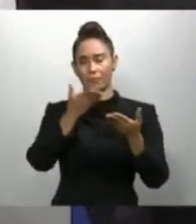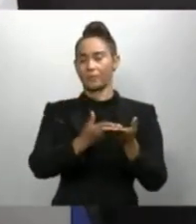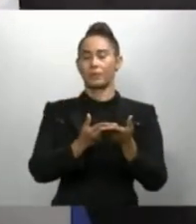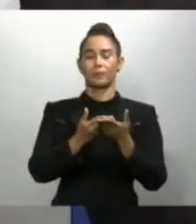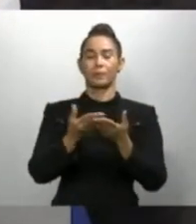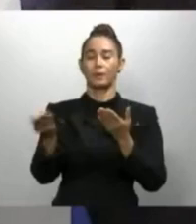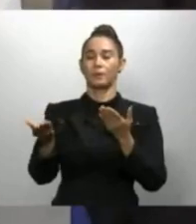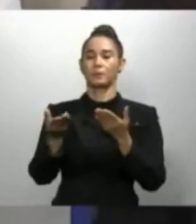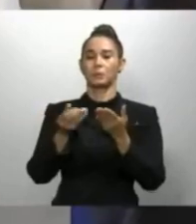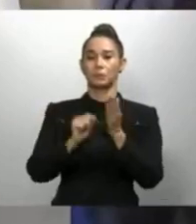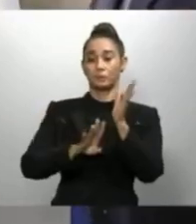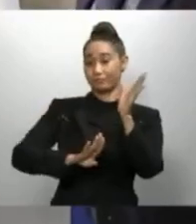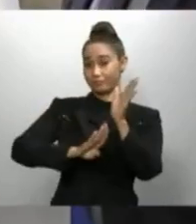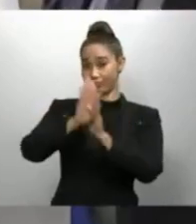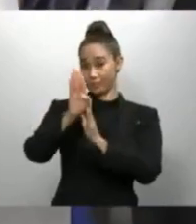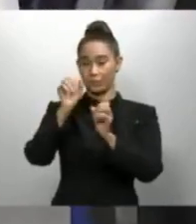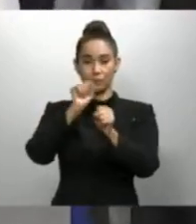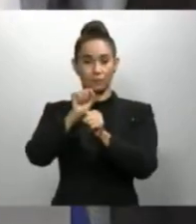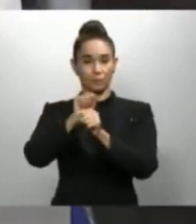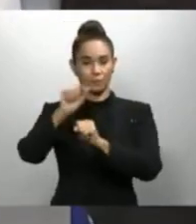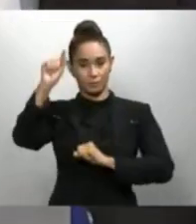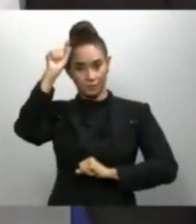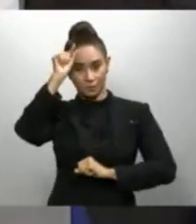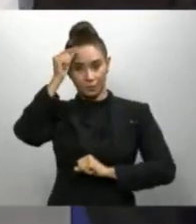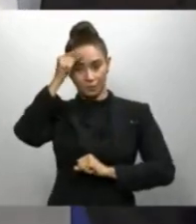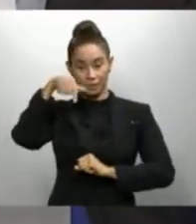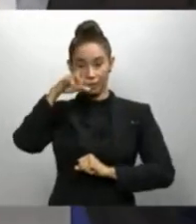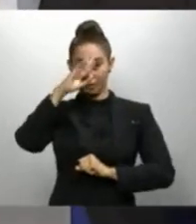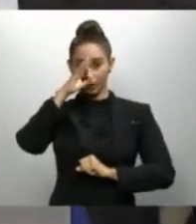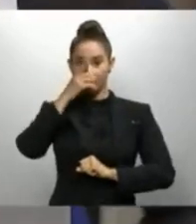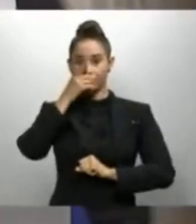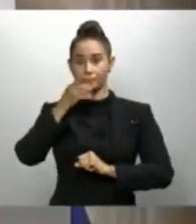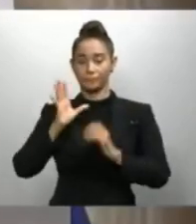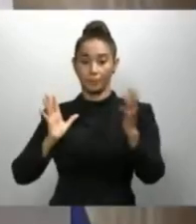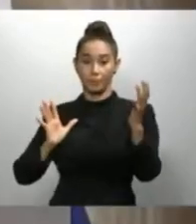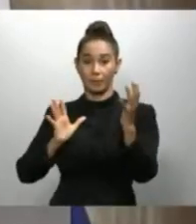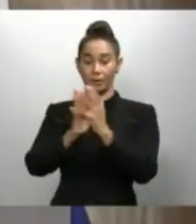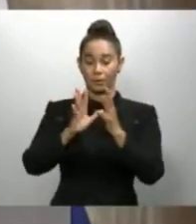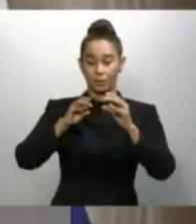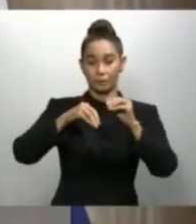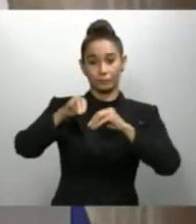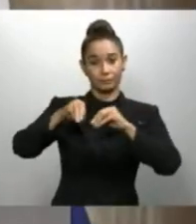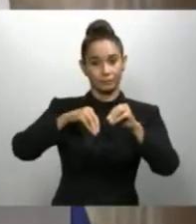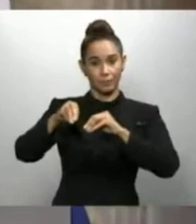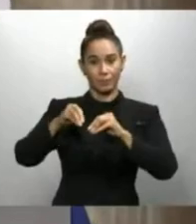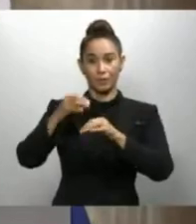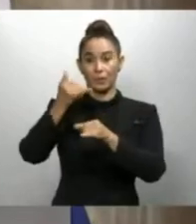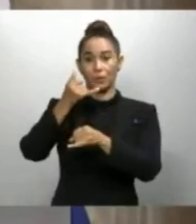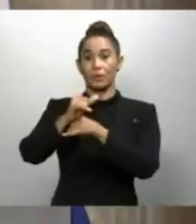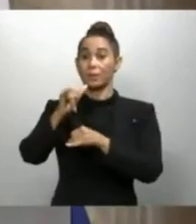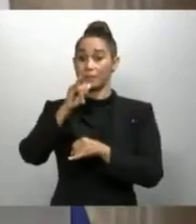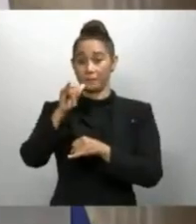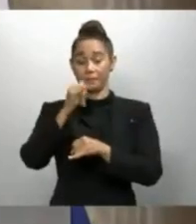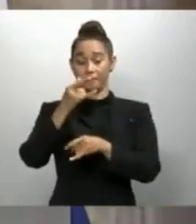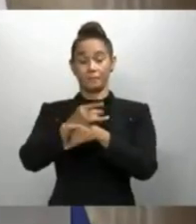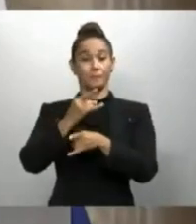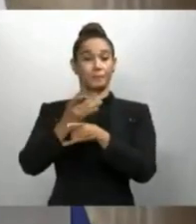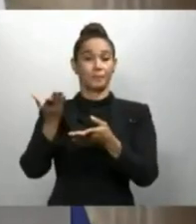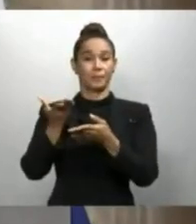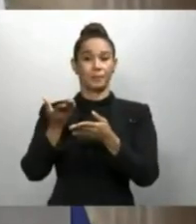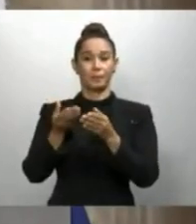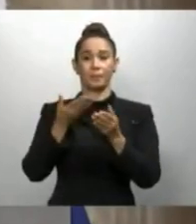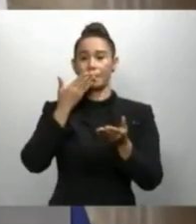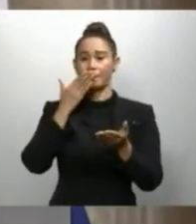los avances del gobierno de la República Dominicana en la lucha contra el comercio ilícito de bebidas adulteradas. Gracias